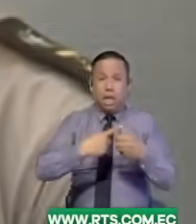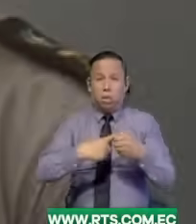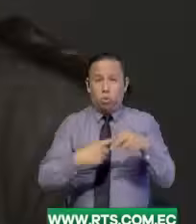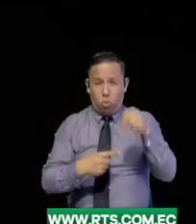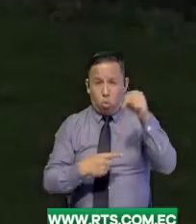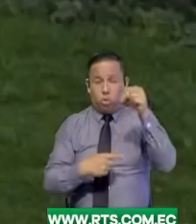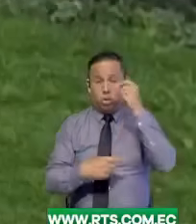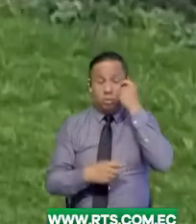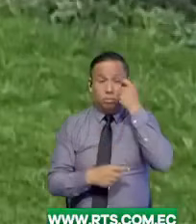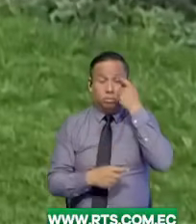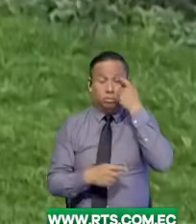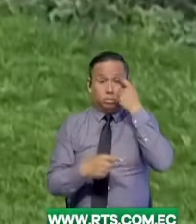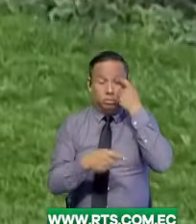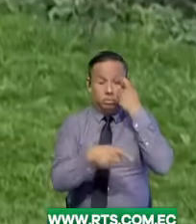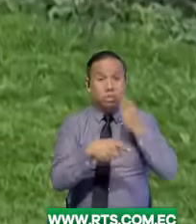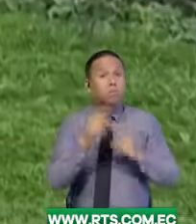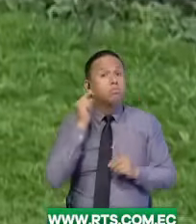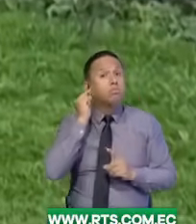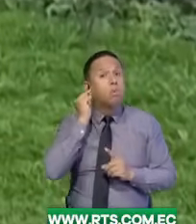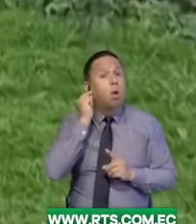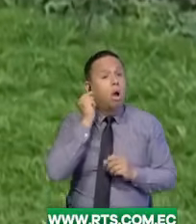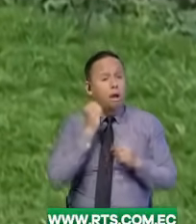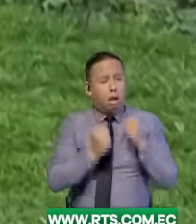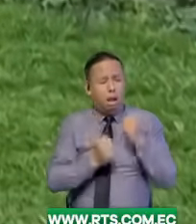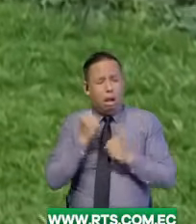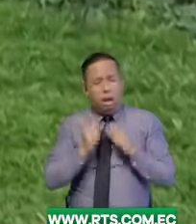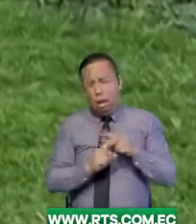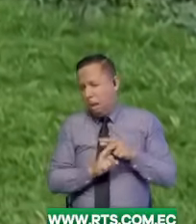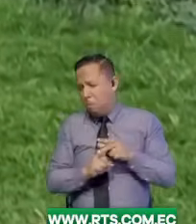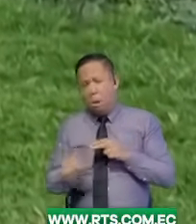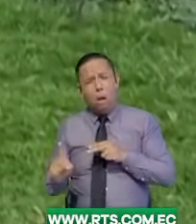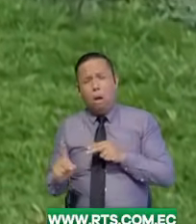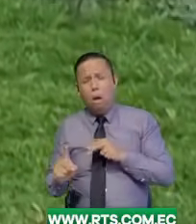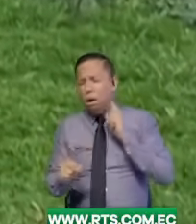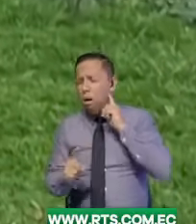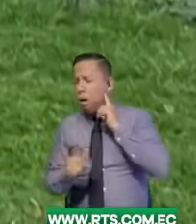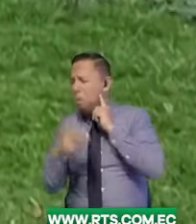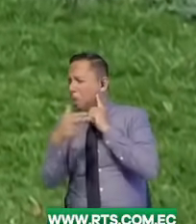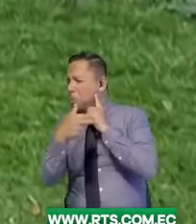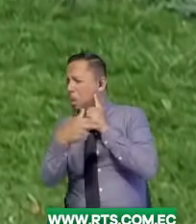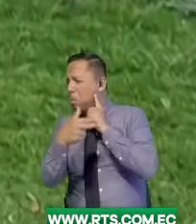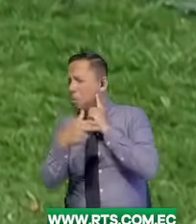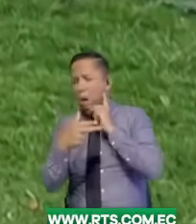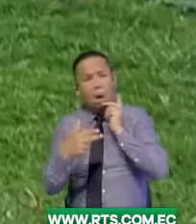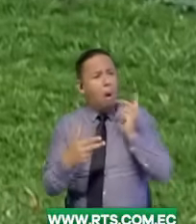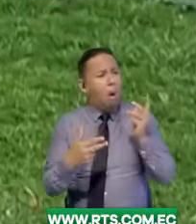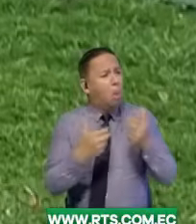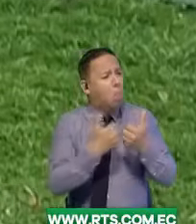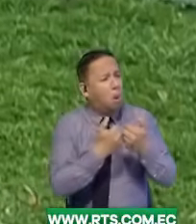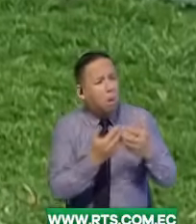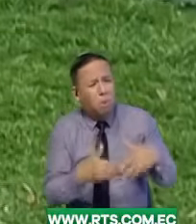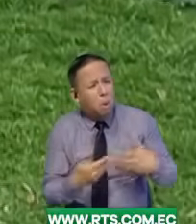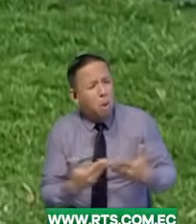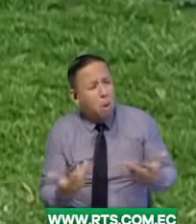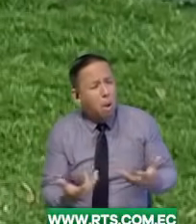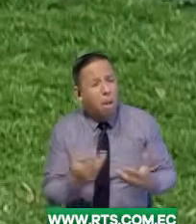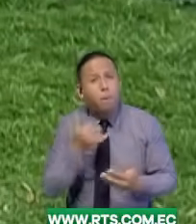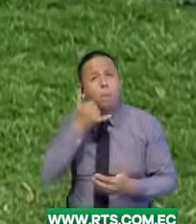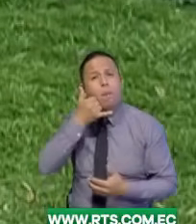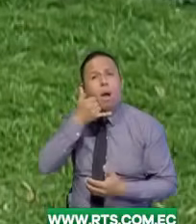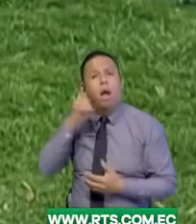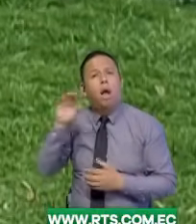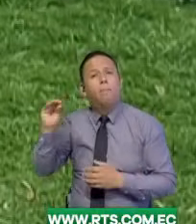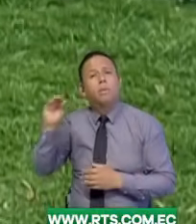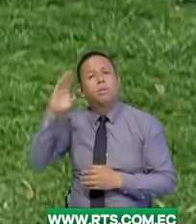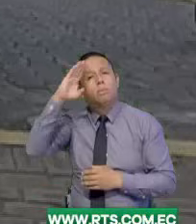de La Pulida. En su huida, la mujer escuchó detonaciones de impacto de bala, por lo que, preocupada por la vida de su enamorado, dio aviso a la